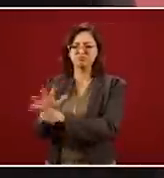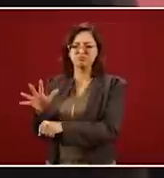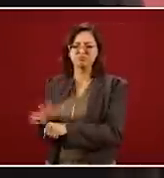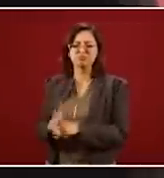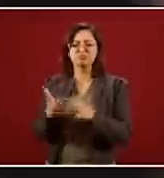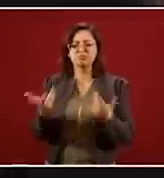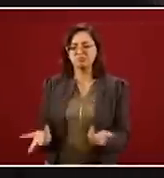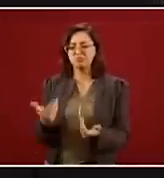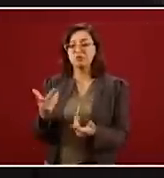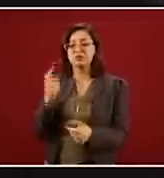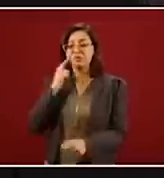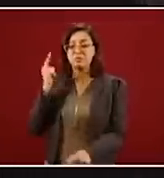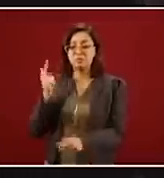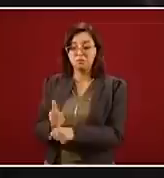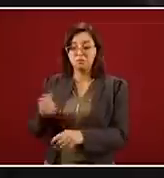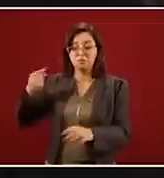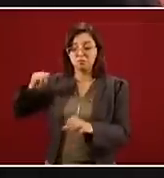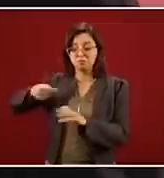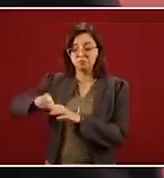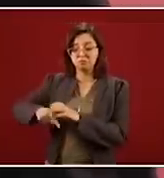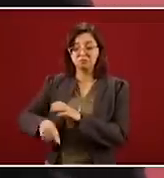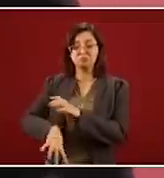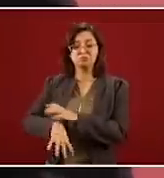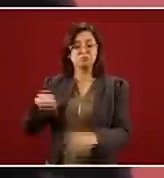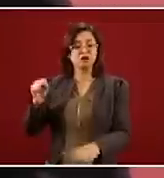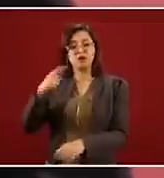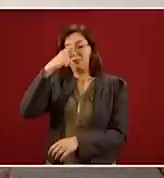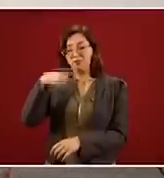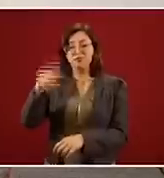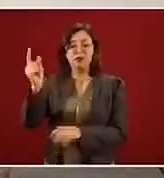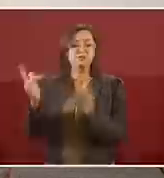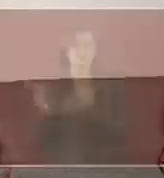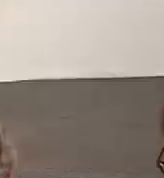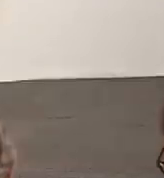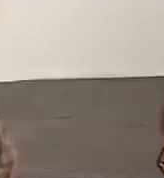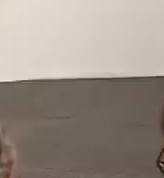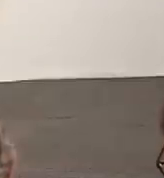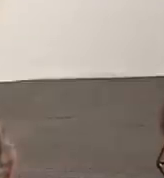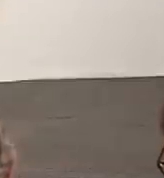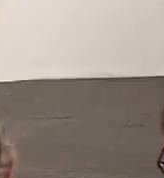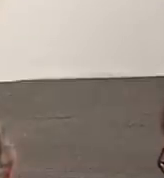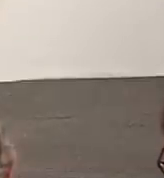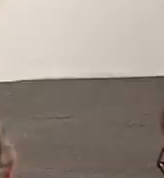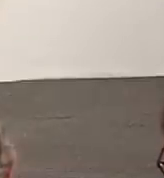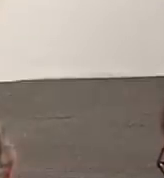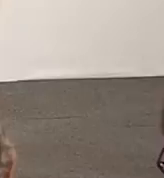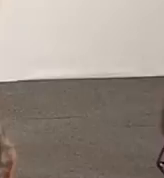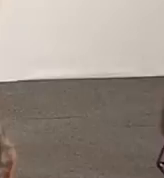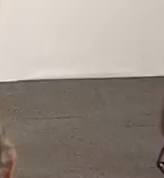yacimiento, explotamos un pozo, es muy fácil conectarnos a la infraestructura existente y lograr el incremento